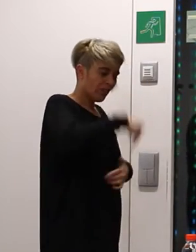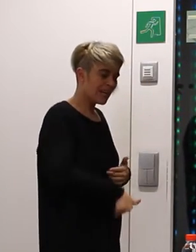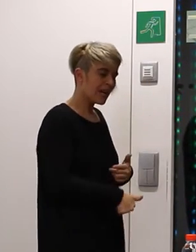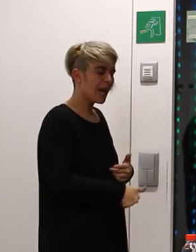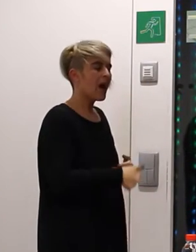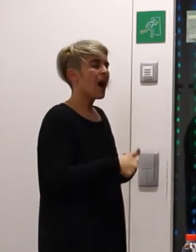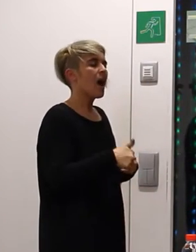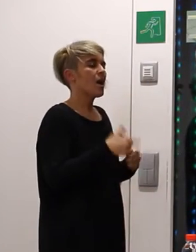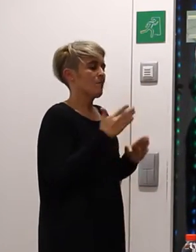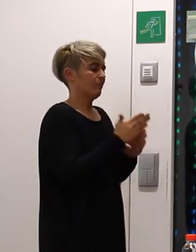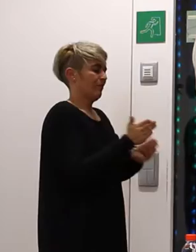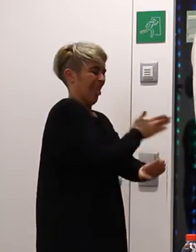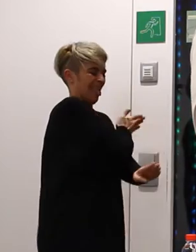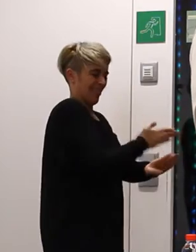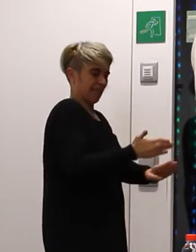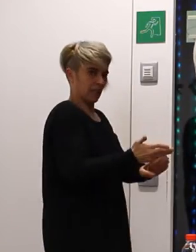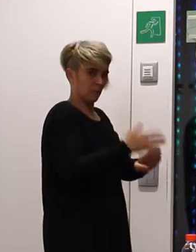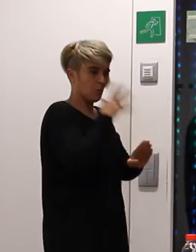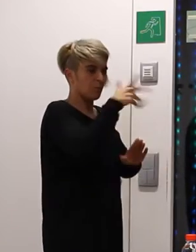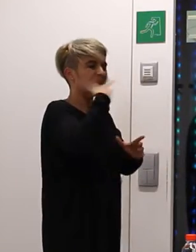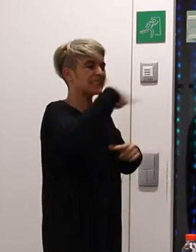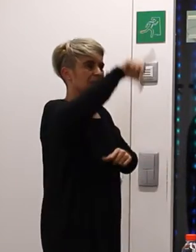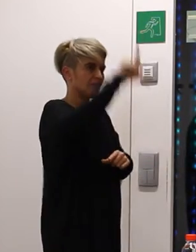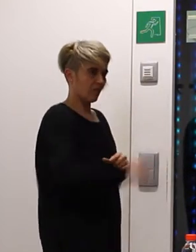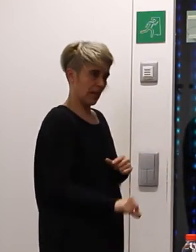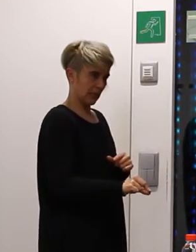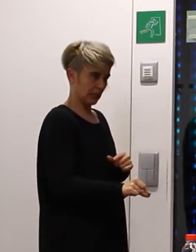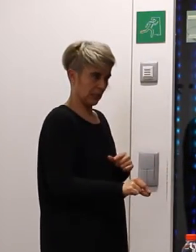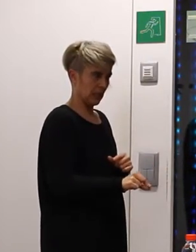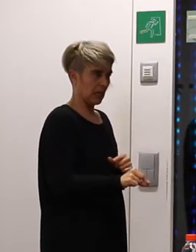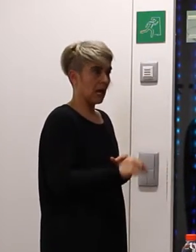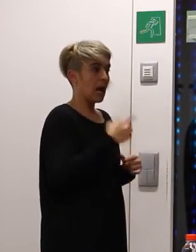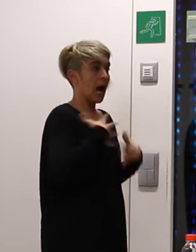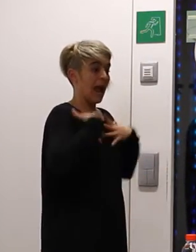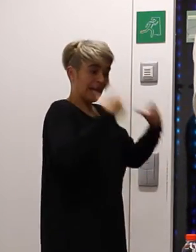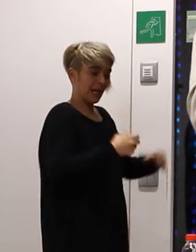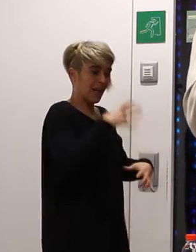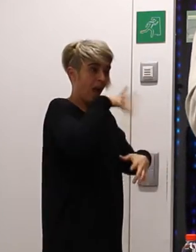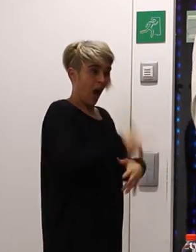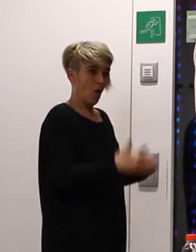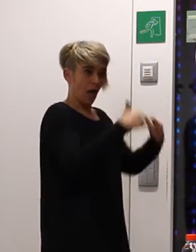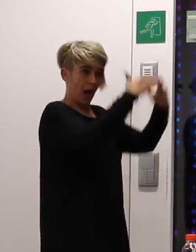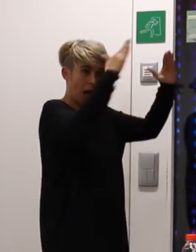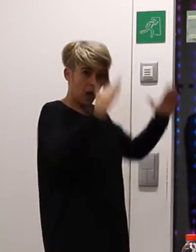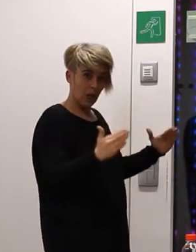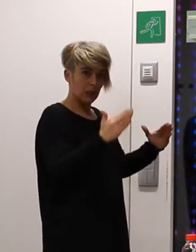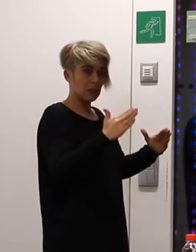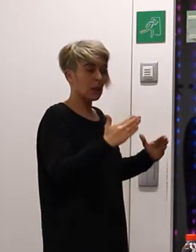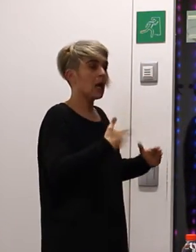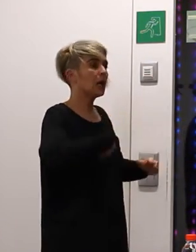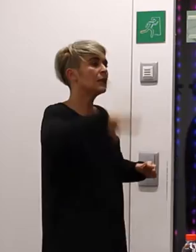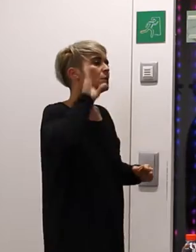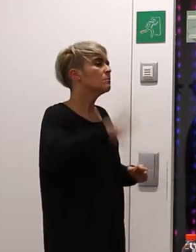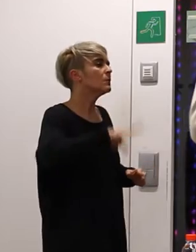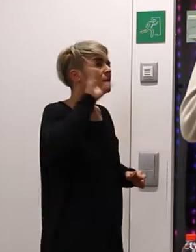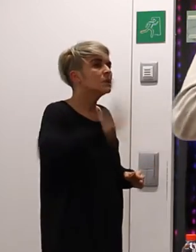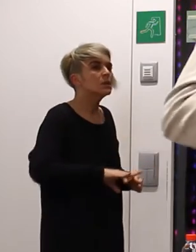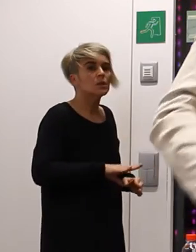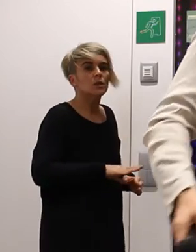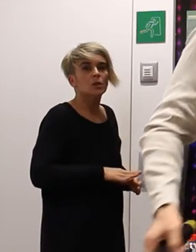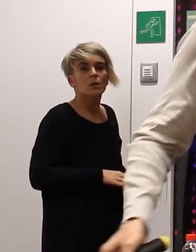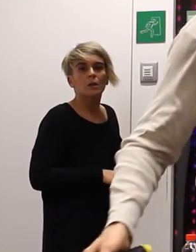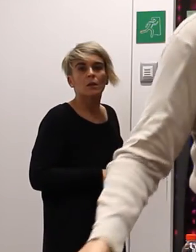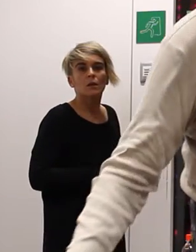más barata que la energía que se produce quemando fuel, quemando carbón. ¿Puedo hablar más